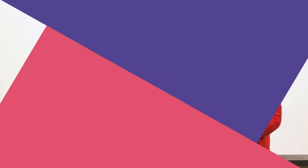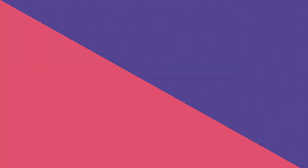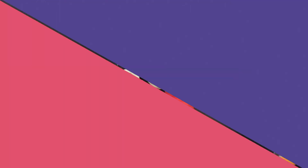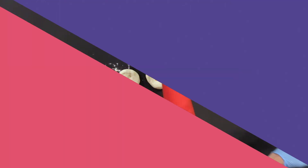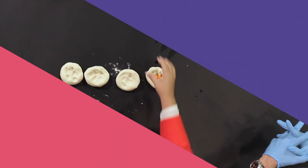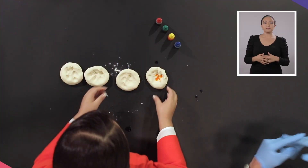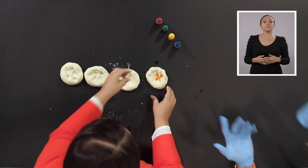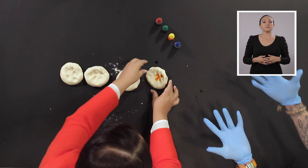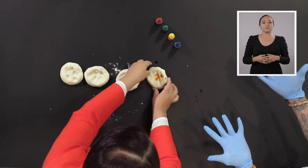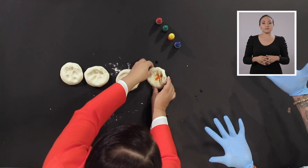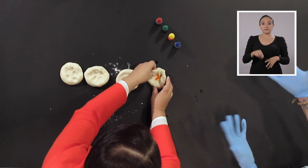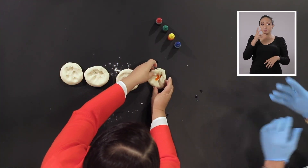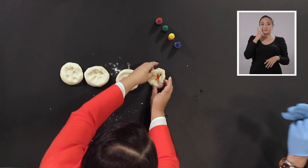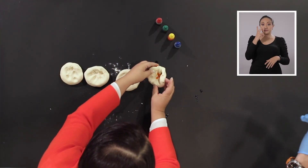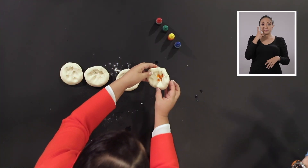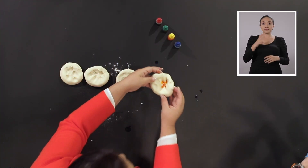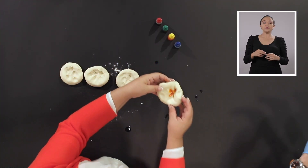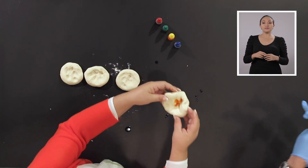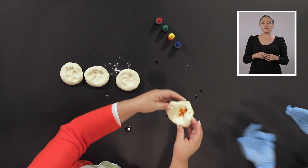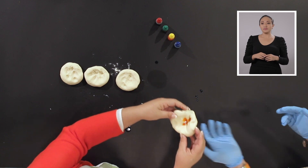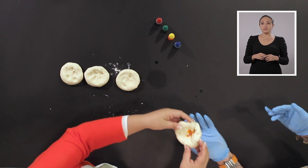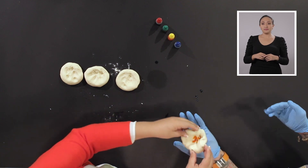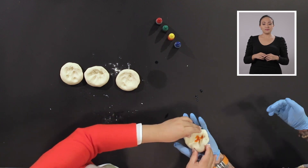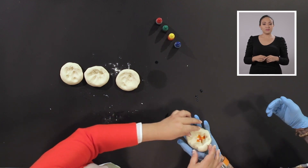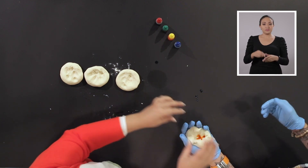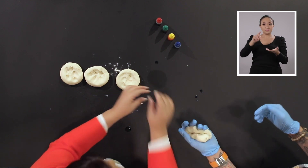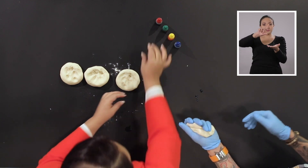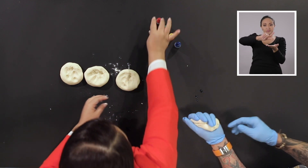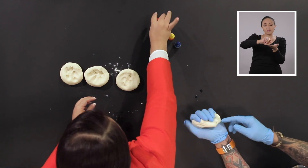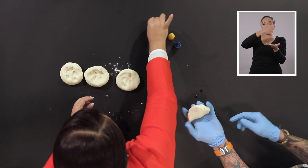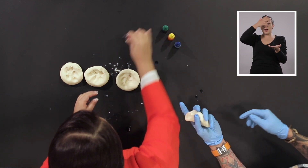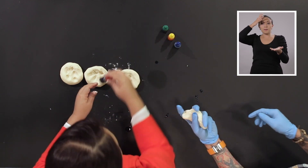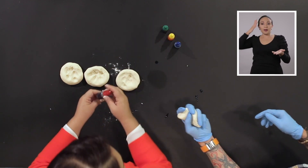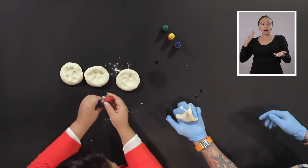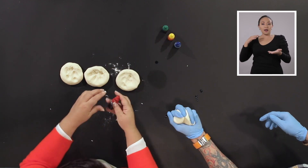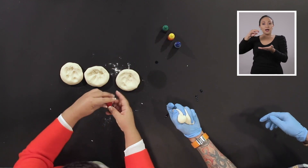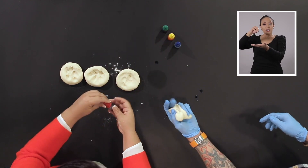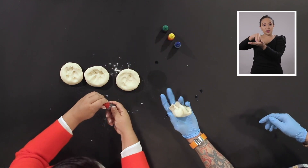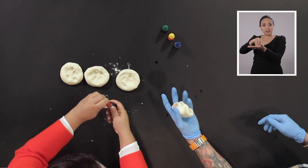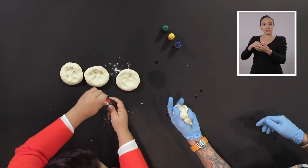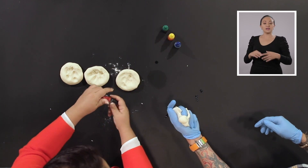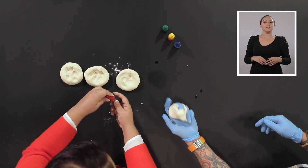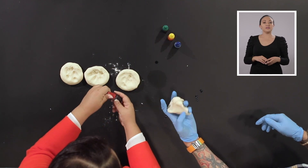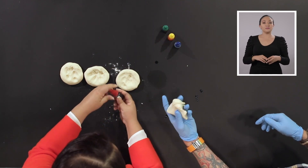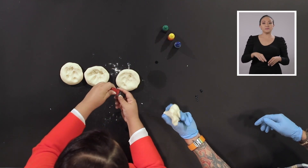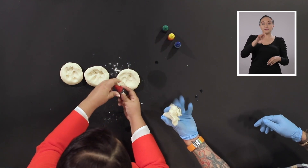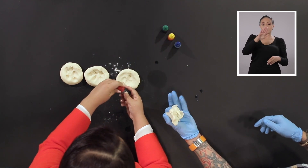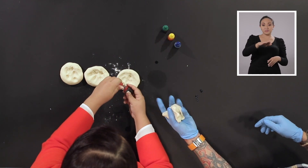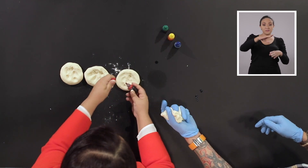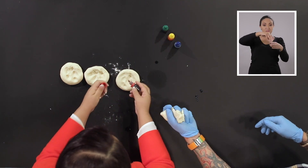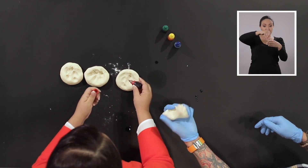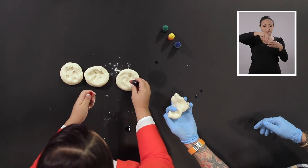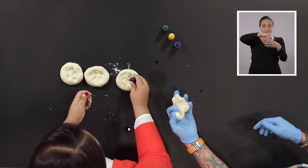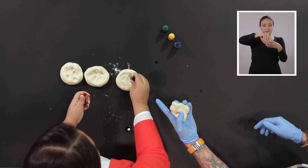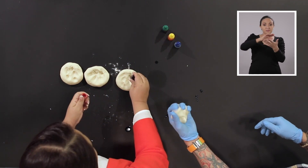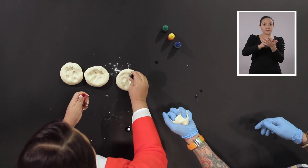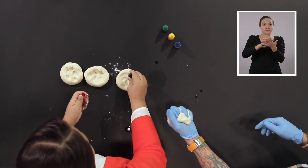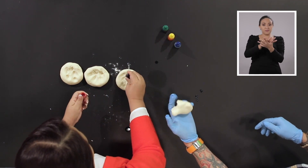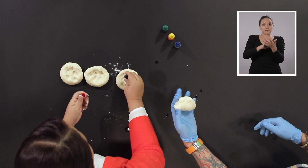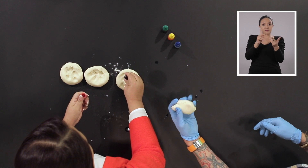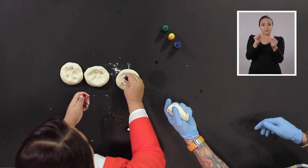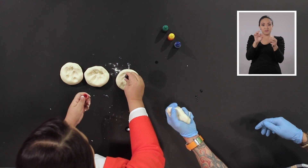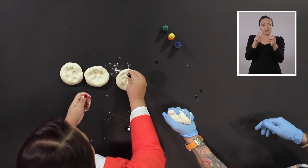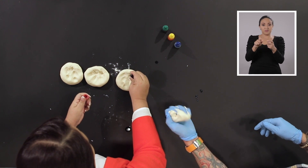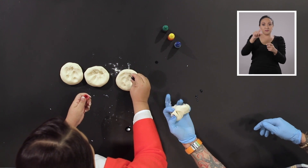alcohol y demás. ¿Estoy listo? Listo, miren. Tome, por favor, amarilla. Vamos a ver cómo te sale la masa amarilla. Mézclala bien. Vamos a ver, mezclale por aquí.